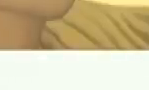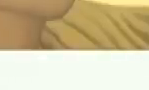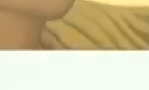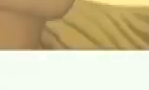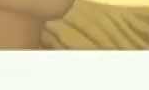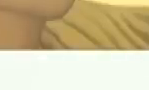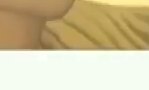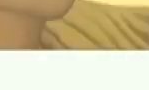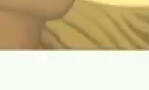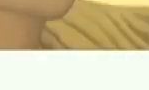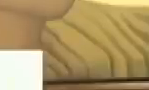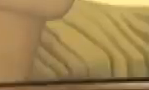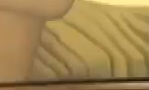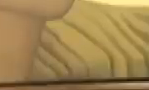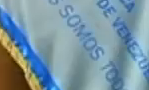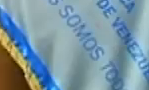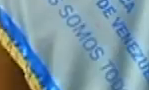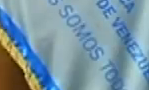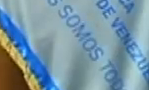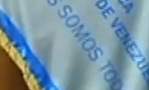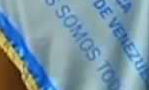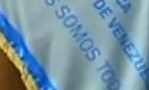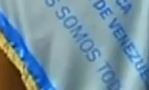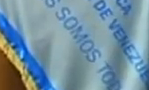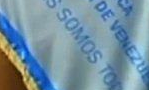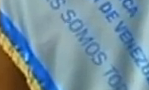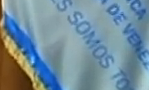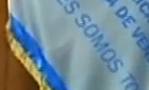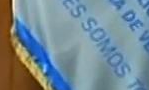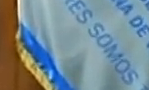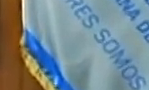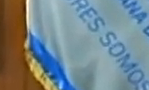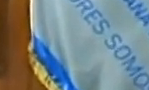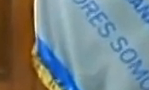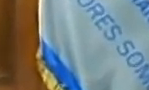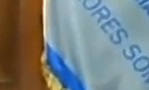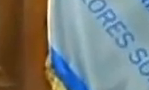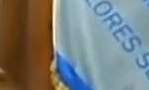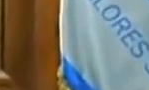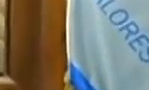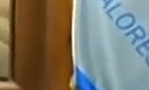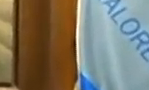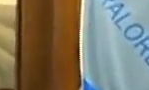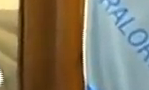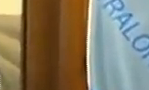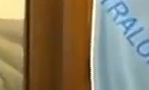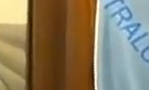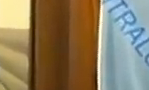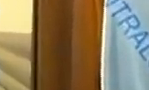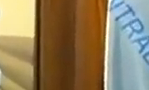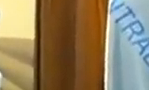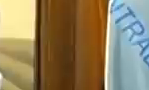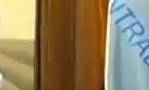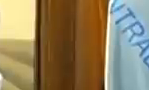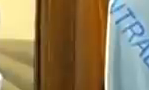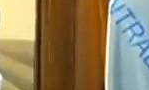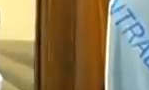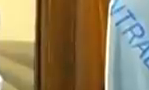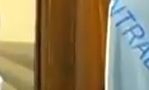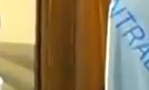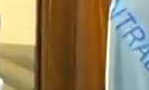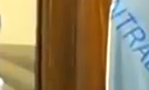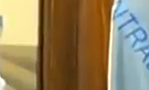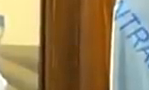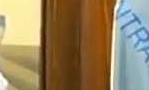ofrece información de interés nacional. Escuchemos. Saludo a todo el pueblo de Venezuela. Estamos aquí en la Contraloría General de la República